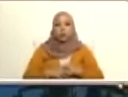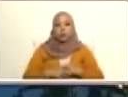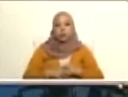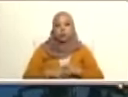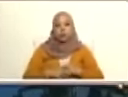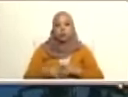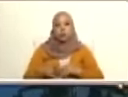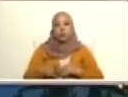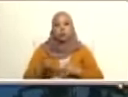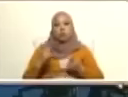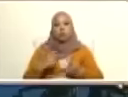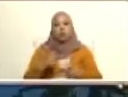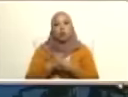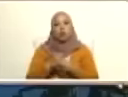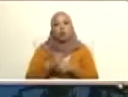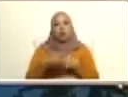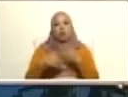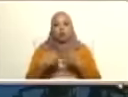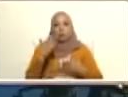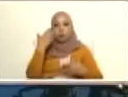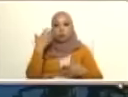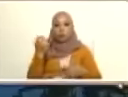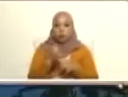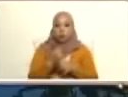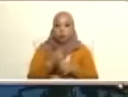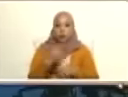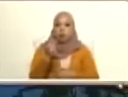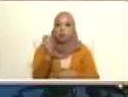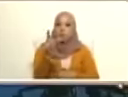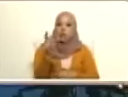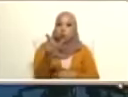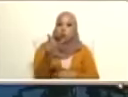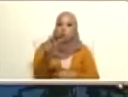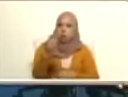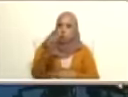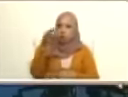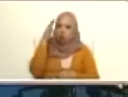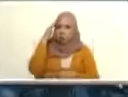Ustedes me dicen si la vicepresidenta les ha pedido el carnet del PSUV a ustedes.